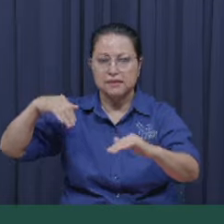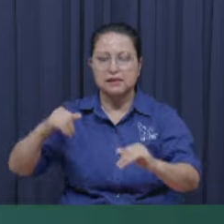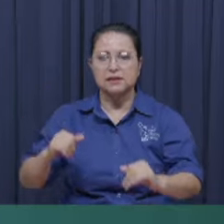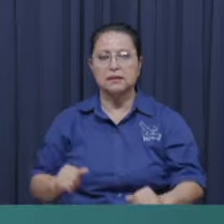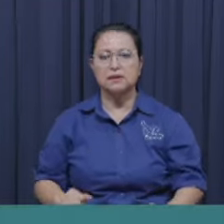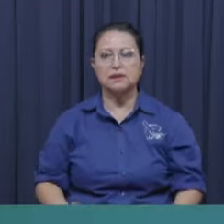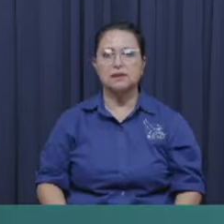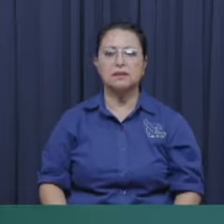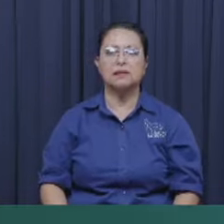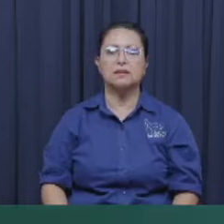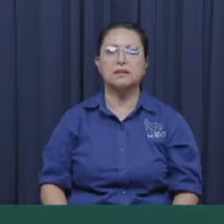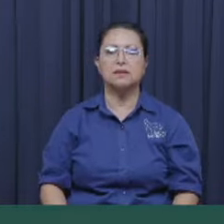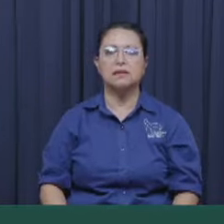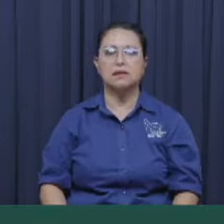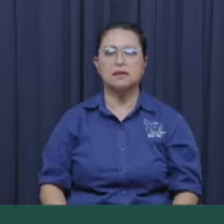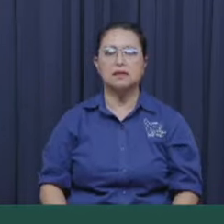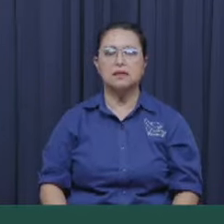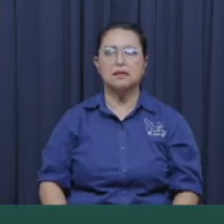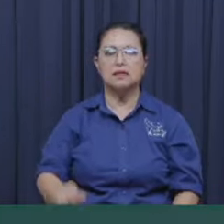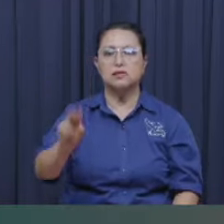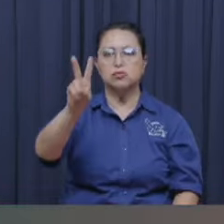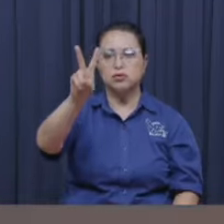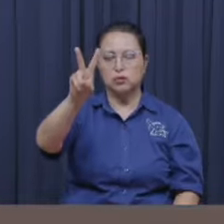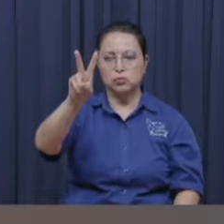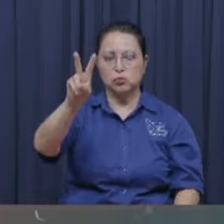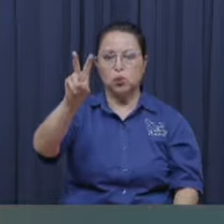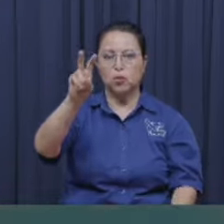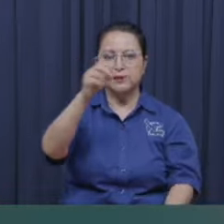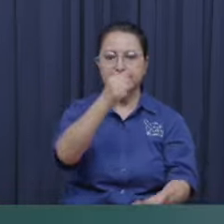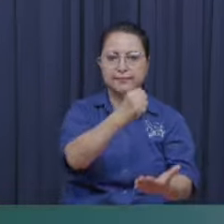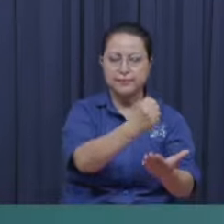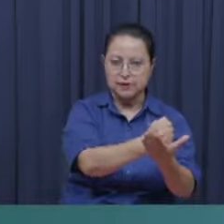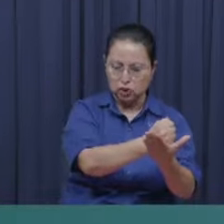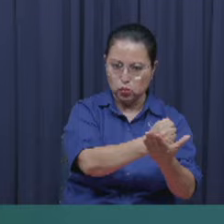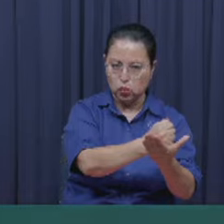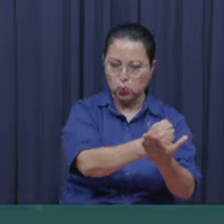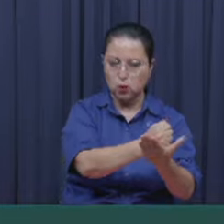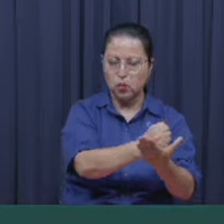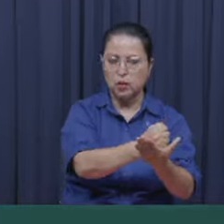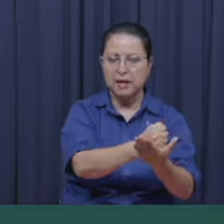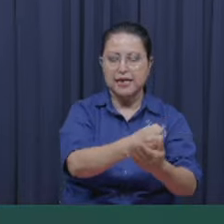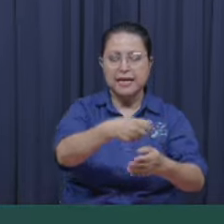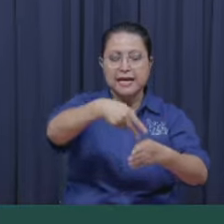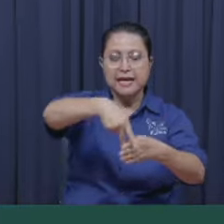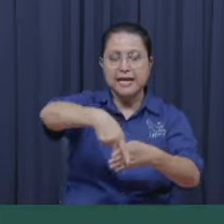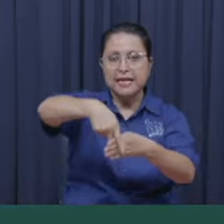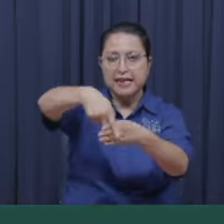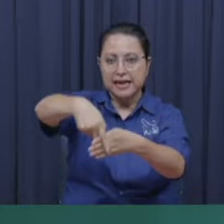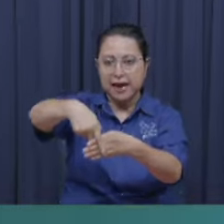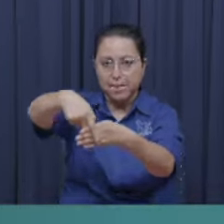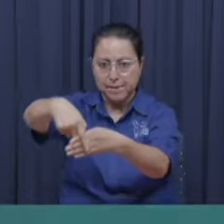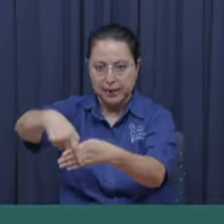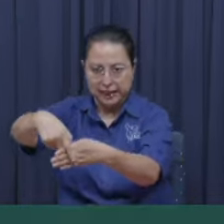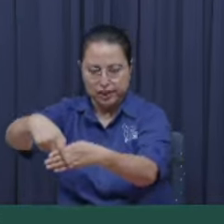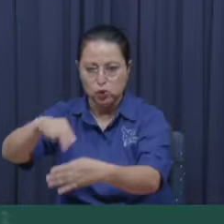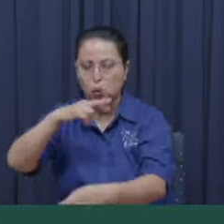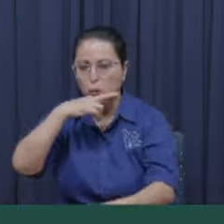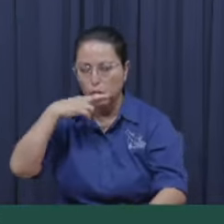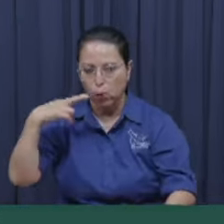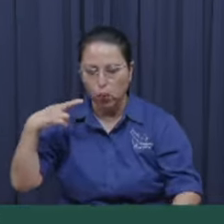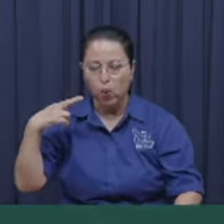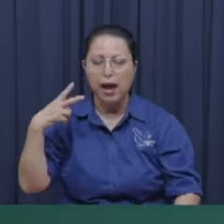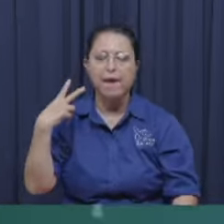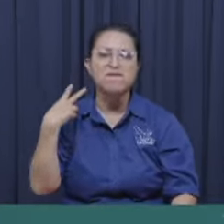digamos, es un segundo sello. El caballo rojo, violencia, ¿verdad? Todo lo que hemos